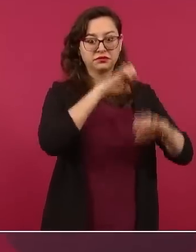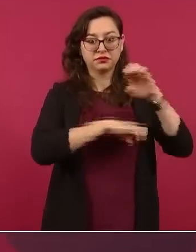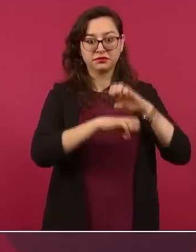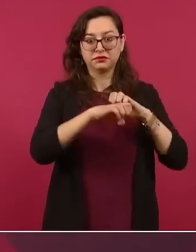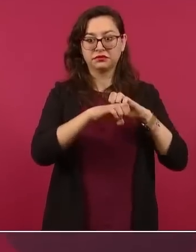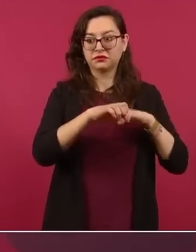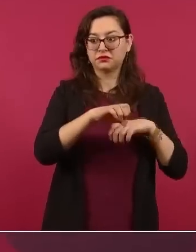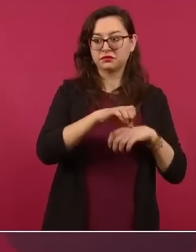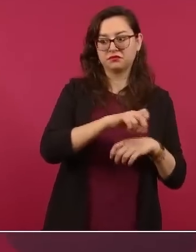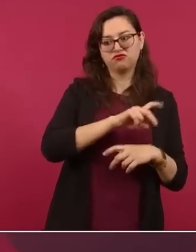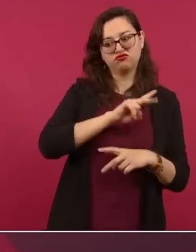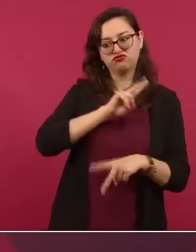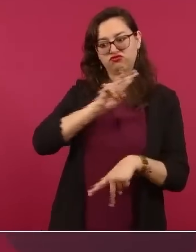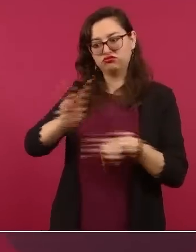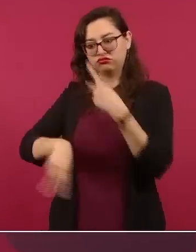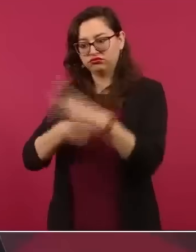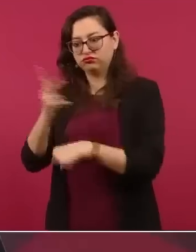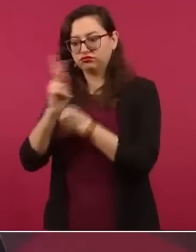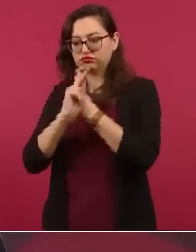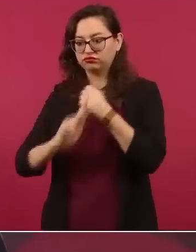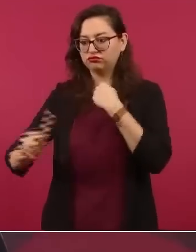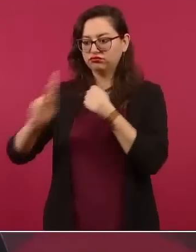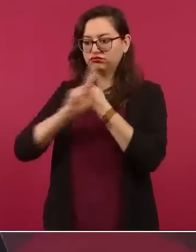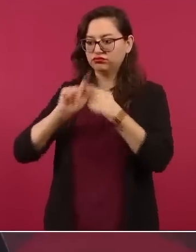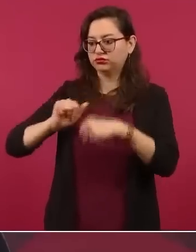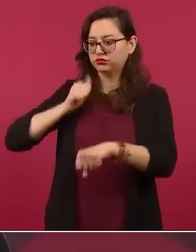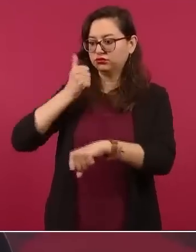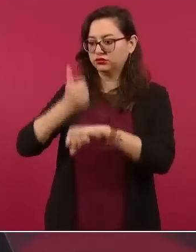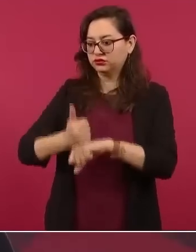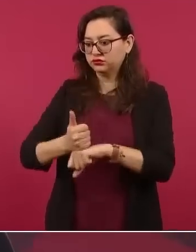saquean sus recursos naturales,